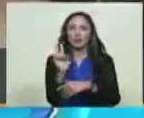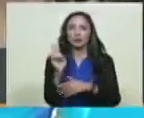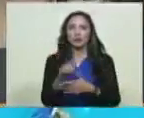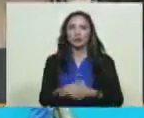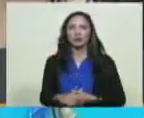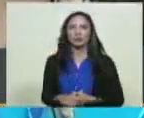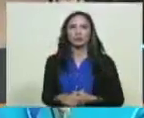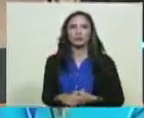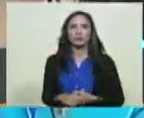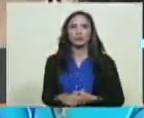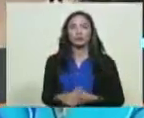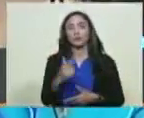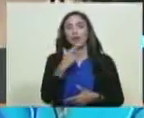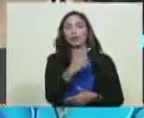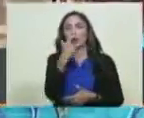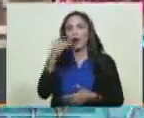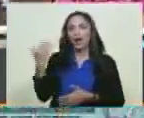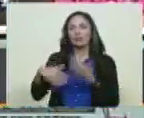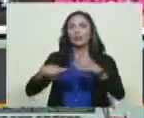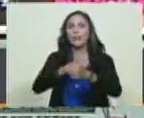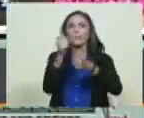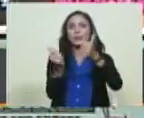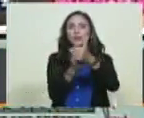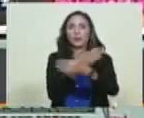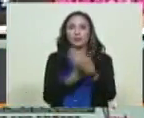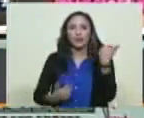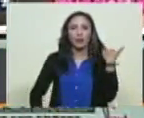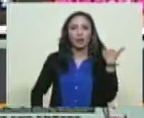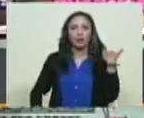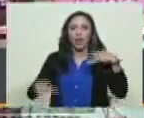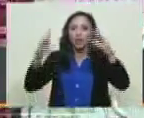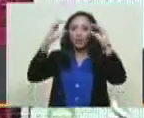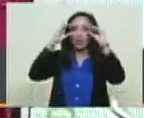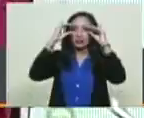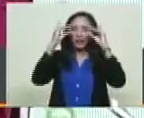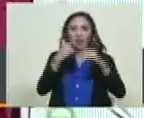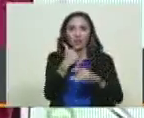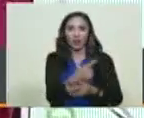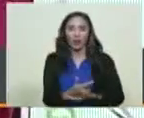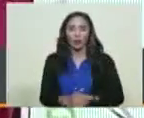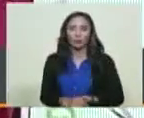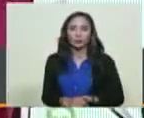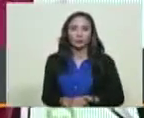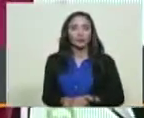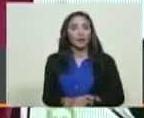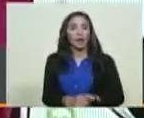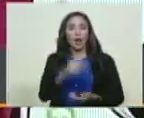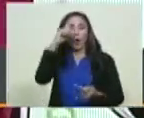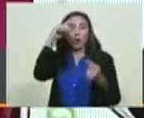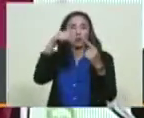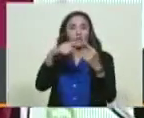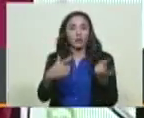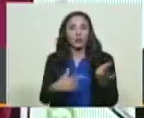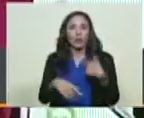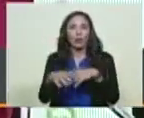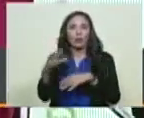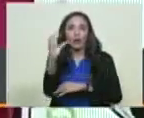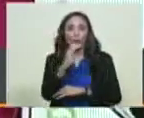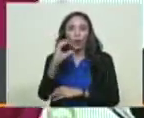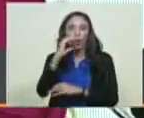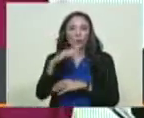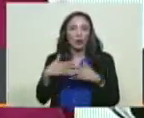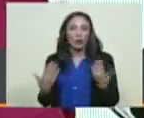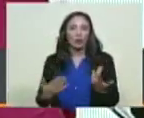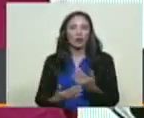como dijo nuestra vicepresidenta del si rodríguez ellos pretenden la